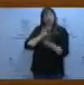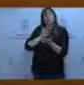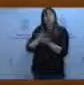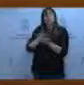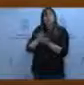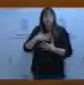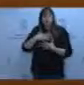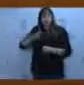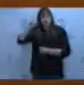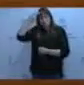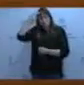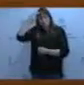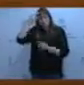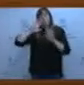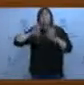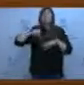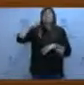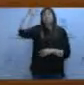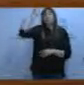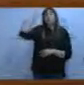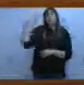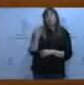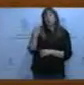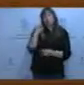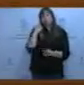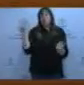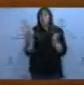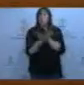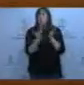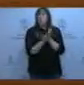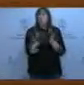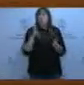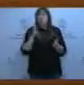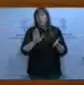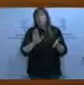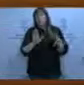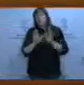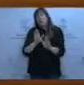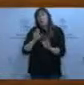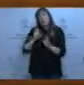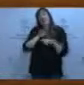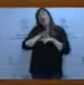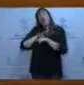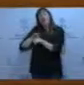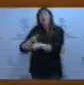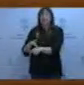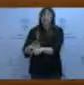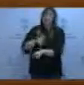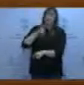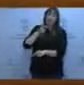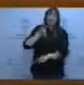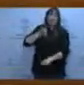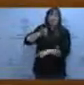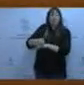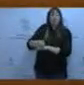mental. Pero yo creo que las proposiciones que traigamos a esta Cámara deben ser más orientadoras y menos dirigistas.